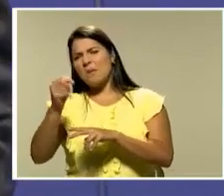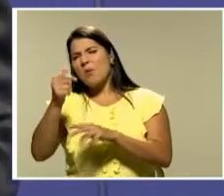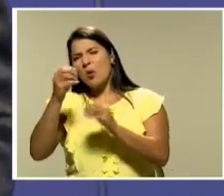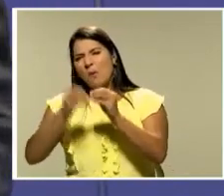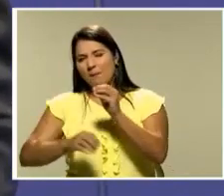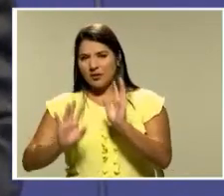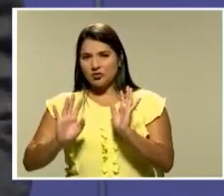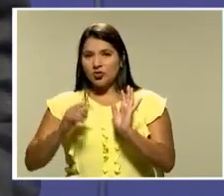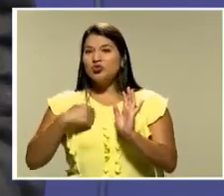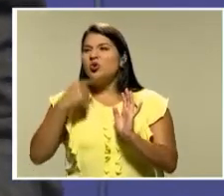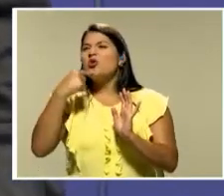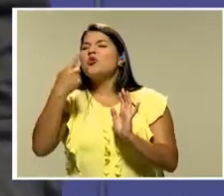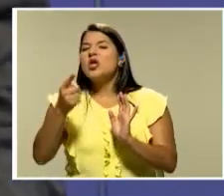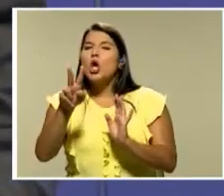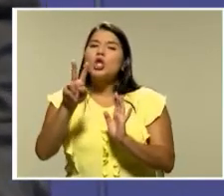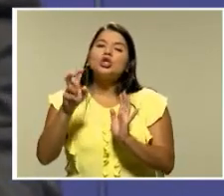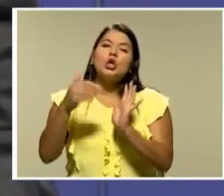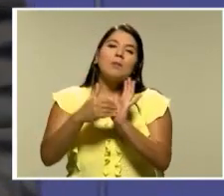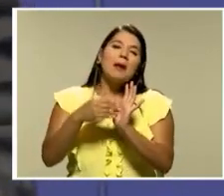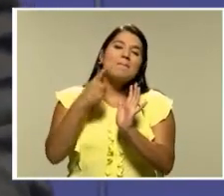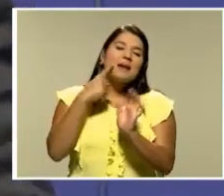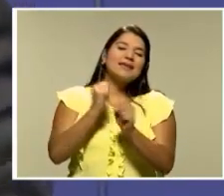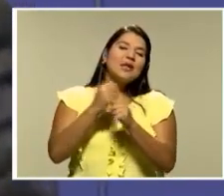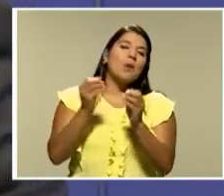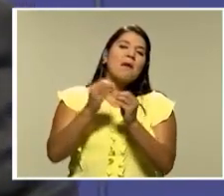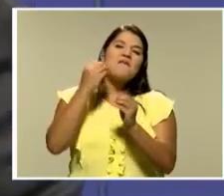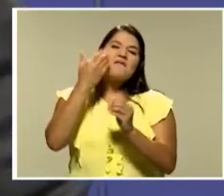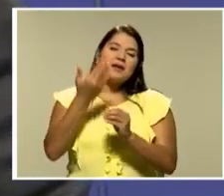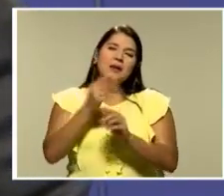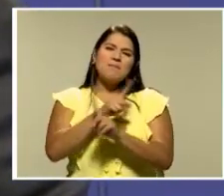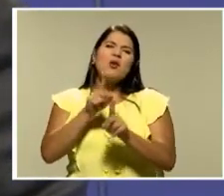digo 200 para hacerlo fácil, en verdad es como 190,